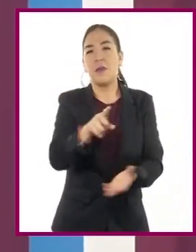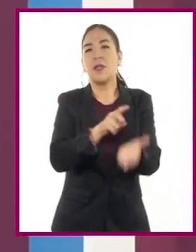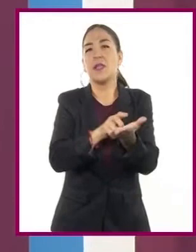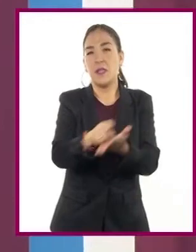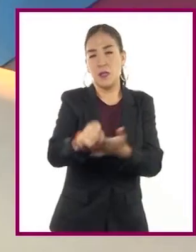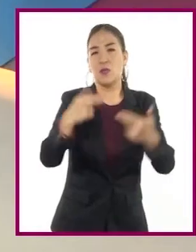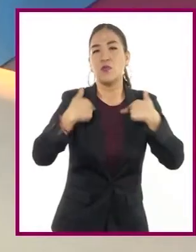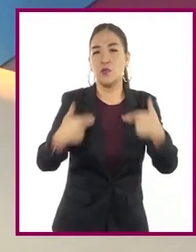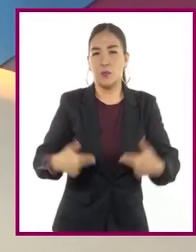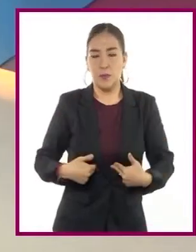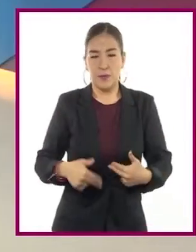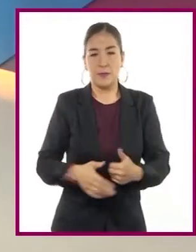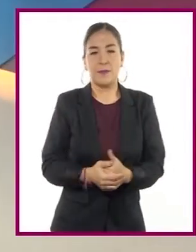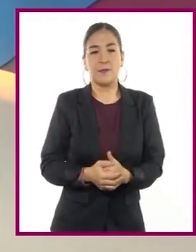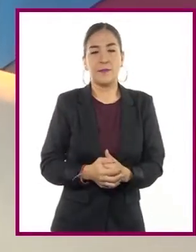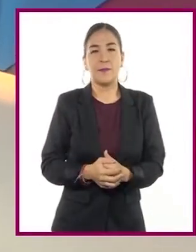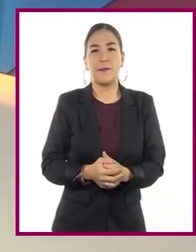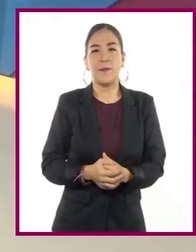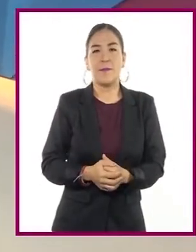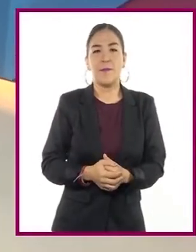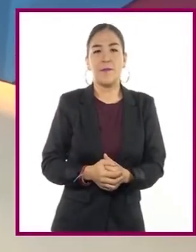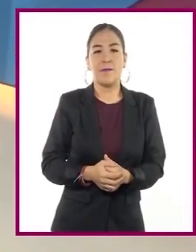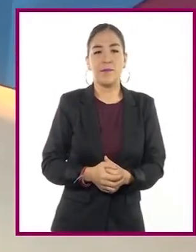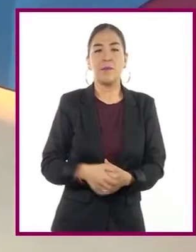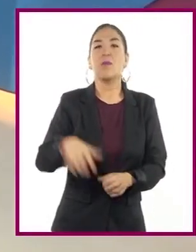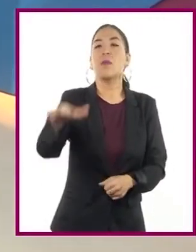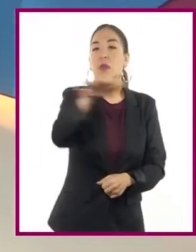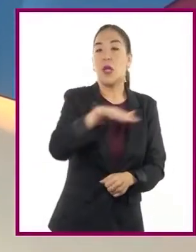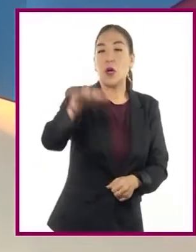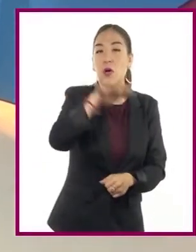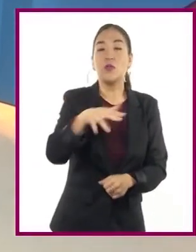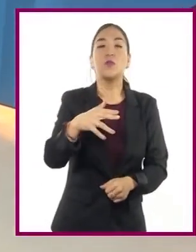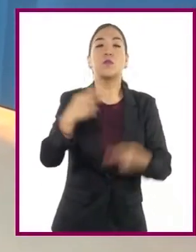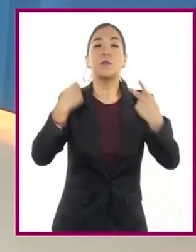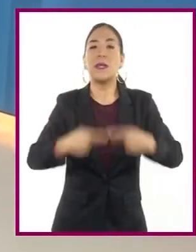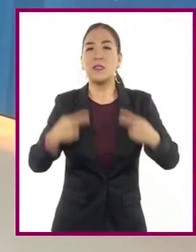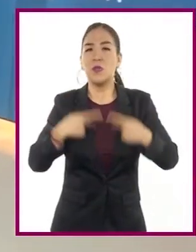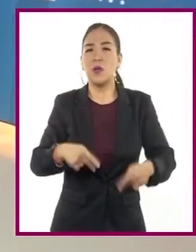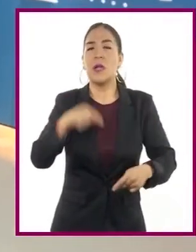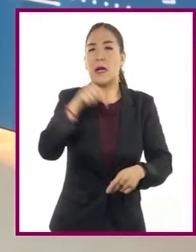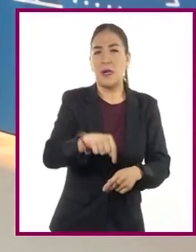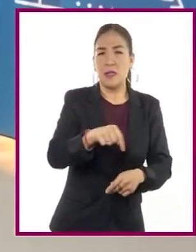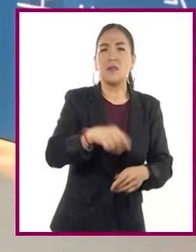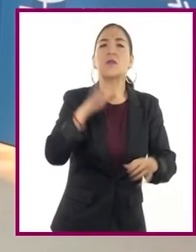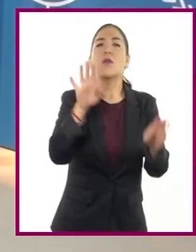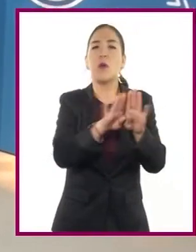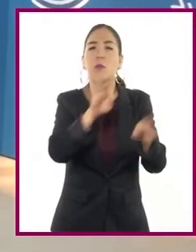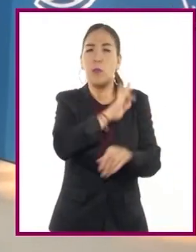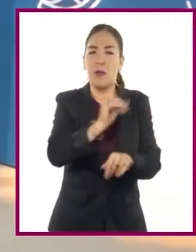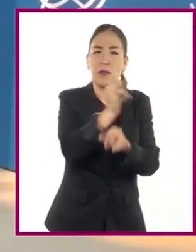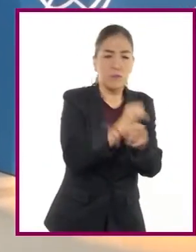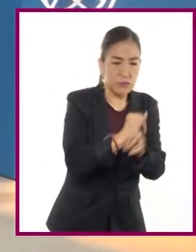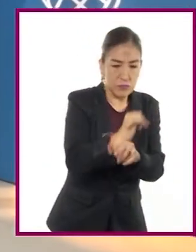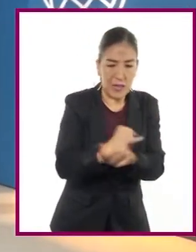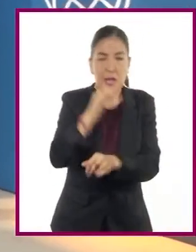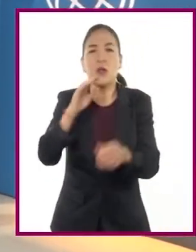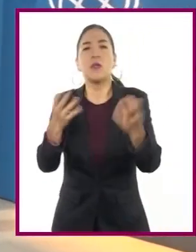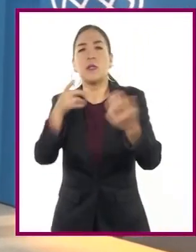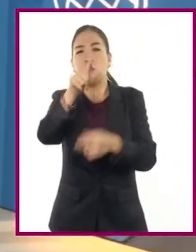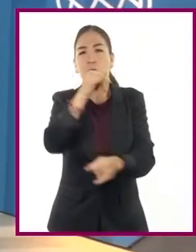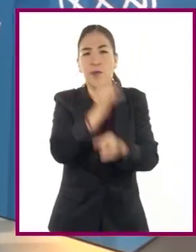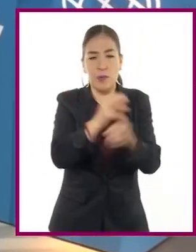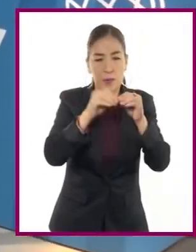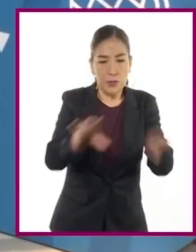humanos. Las y los ciudadanos pueden informarse y organizarse para manifestar